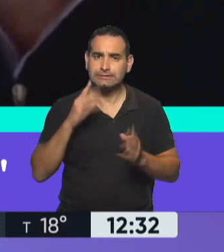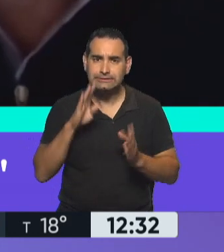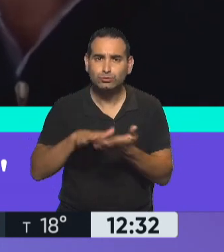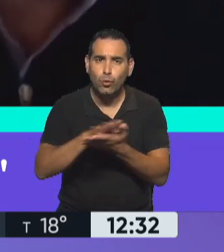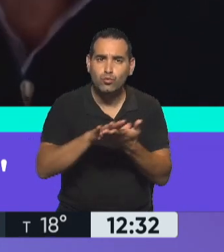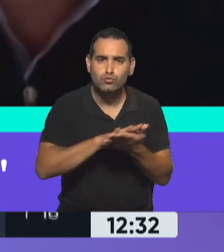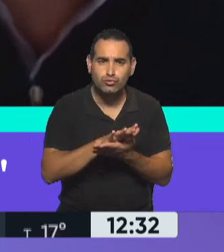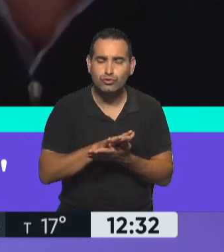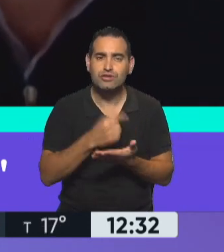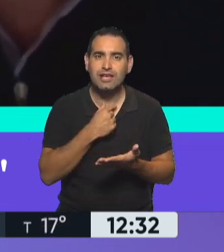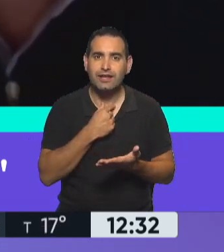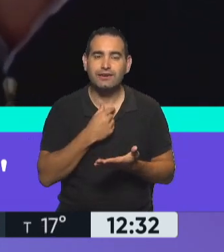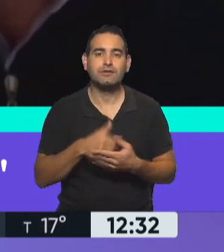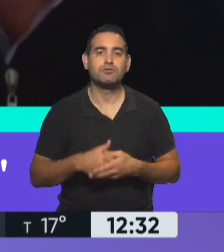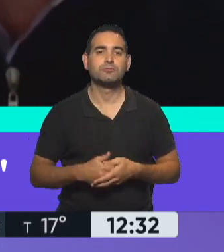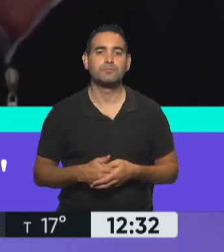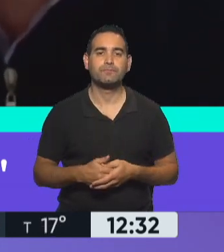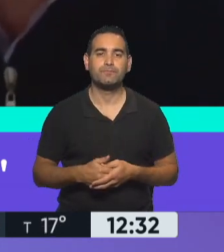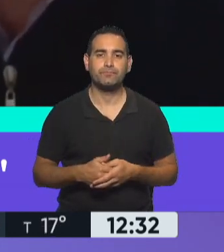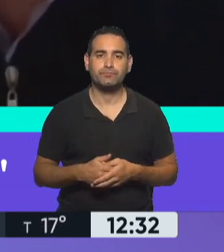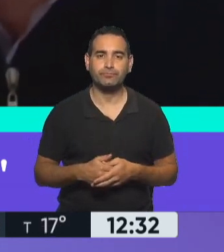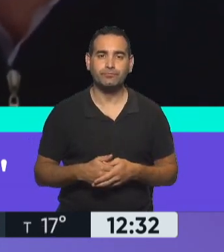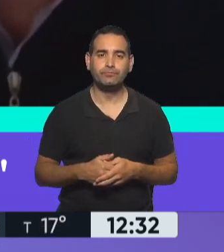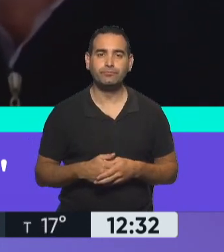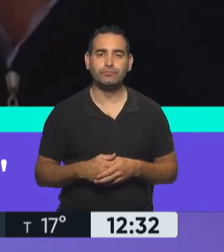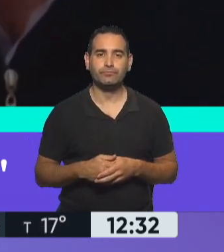en tiempo y forma, y esto tiene que ver mucho con